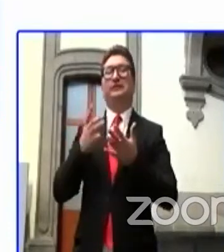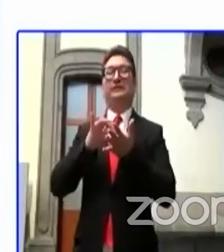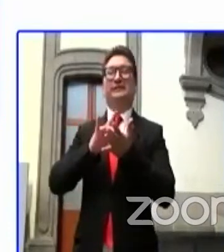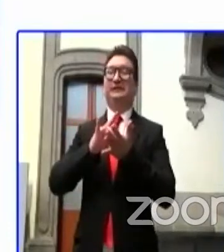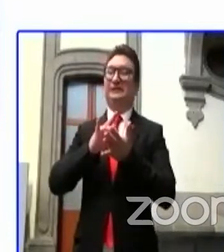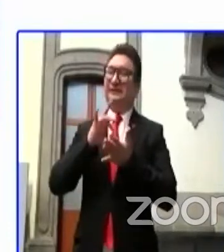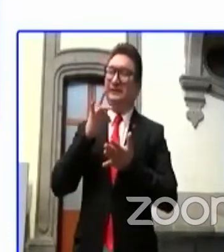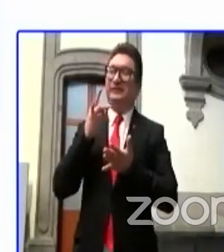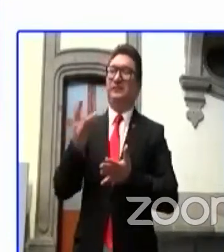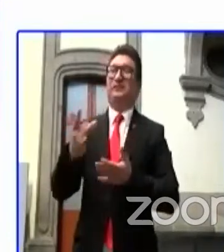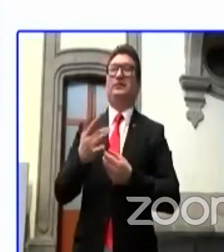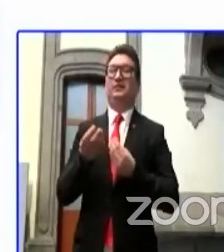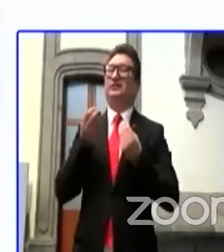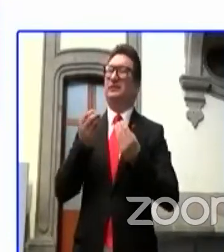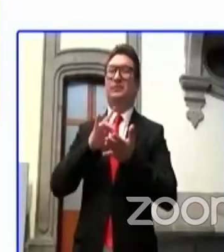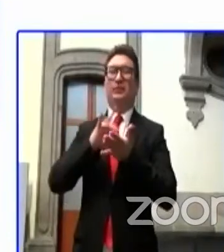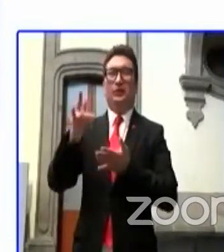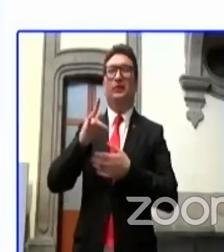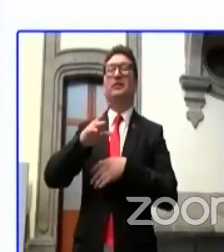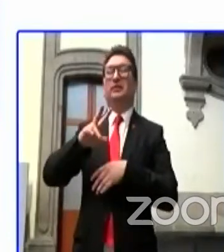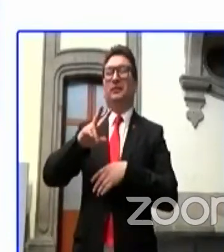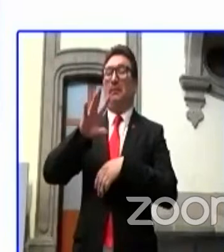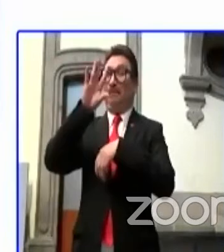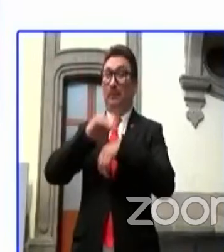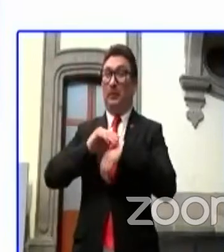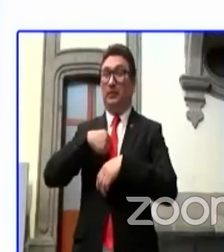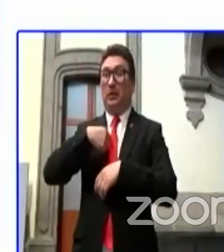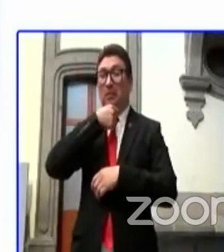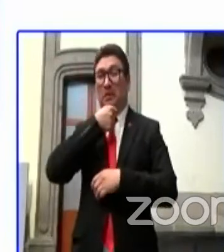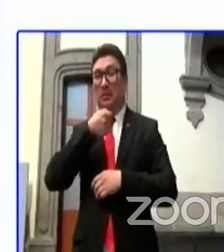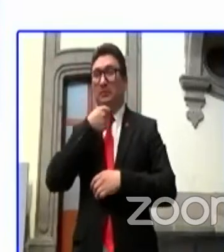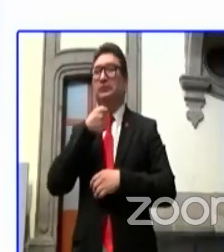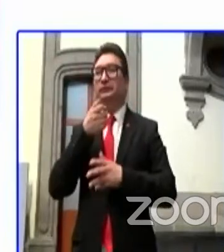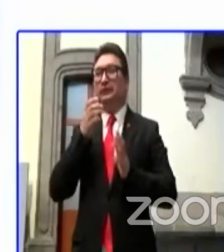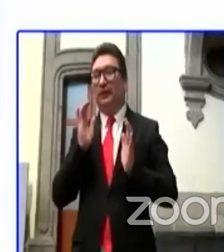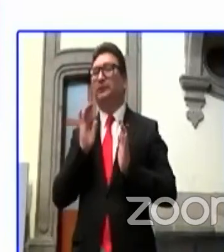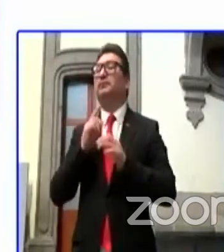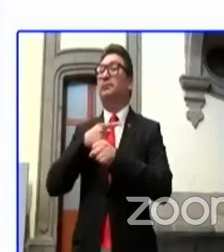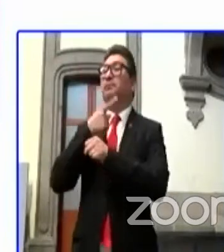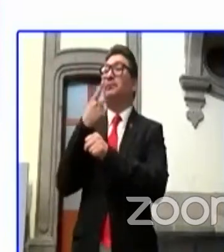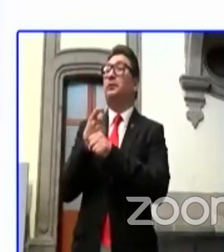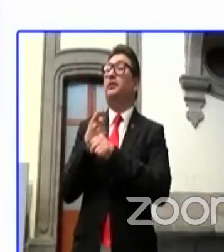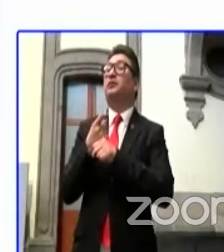Muchísimas gracias por permitirme el uso de la voz. Y en primer lugar,